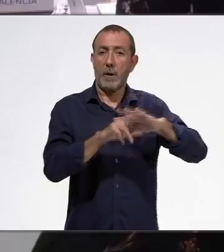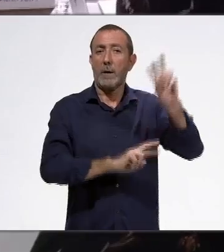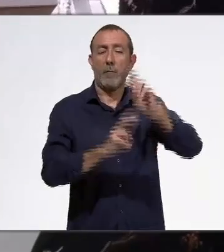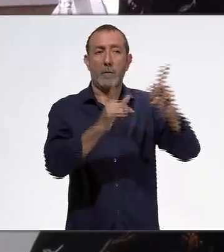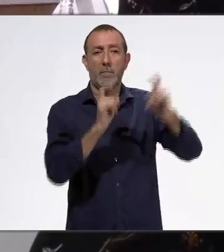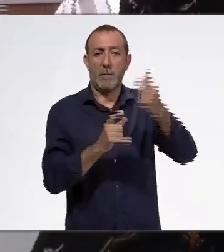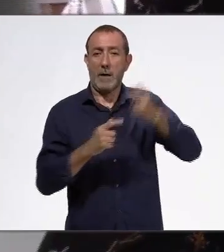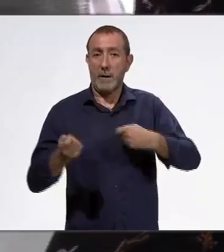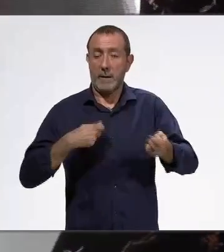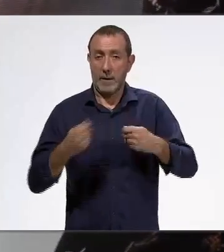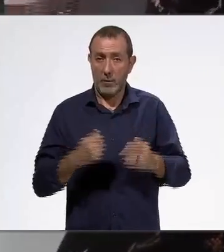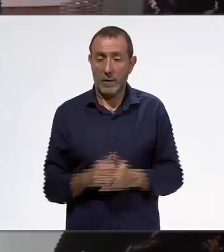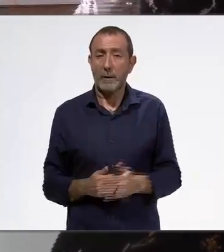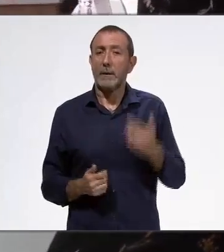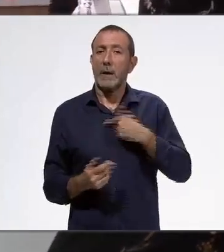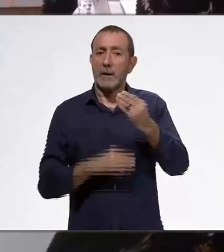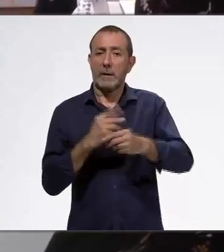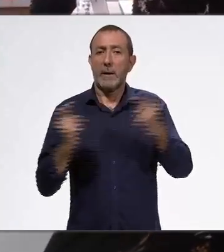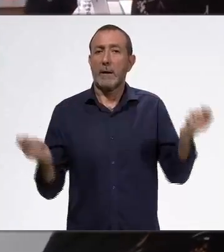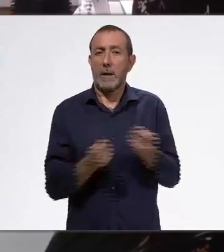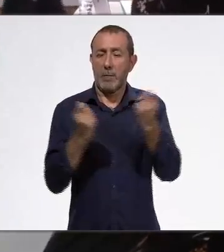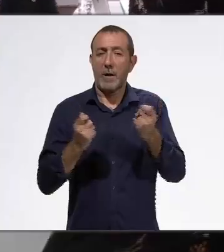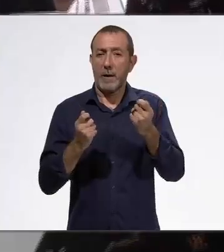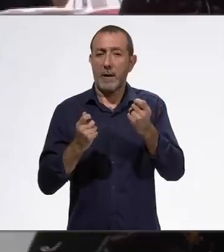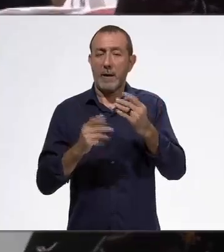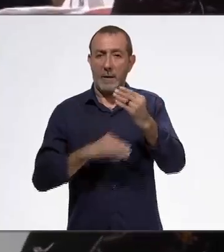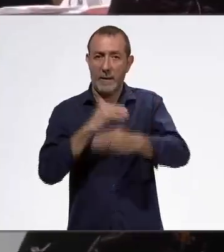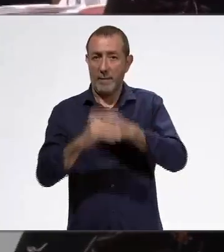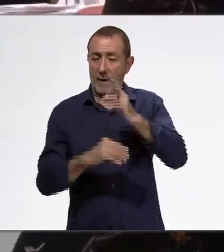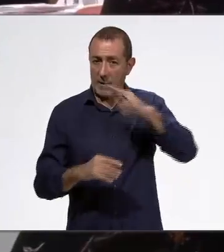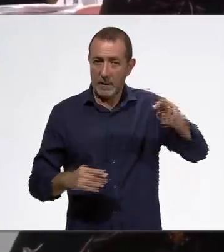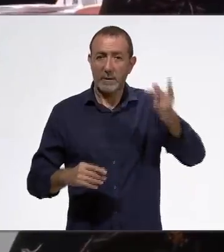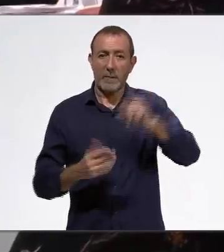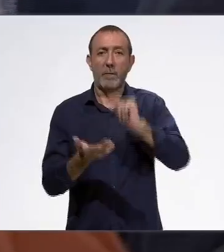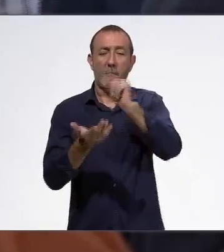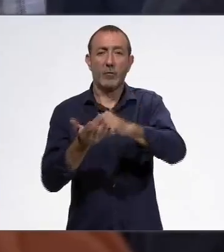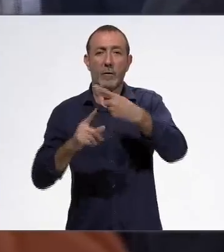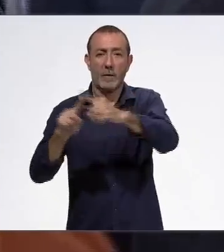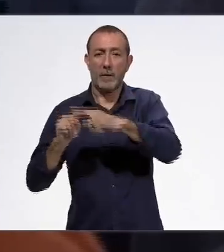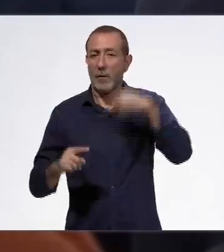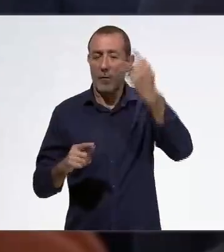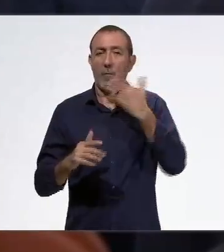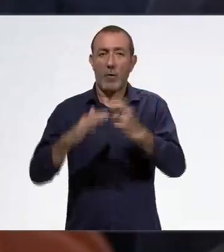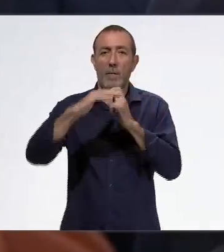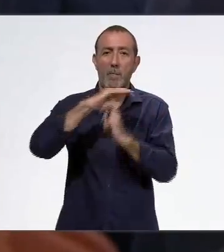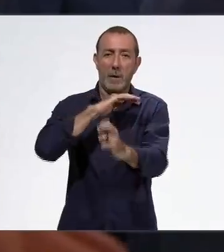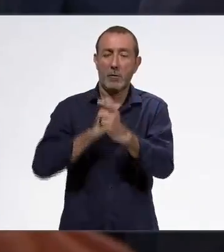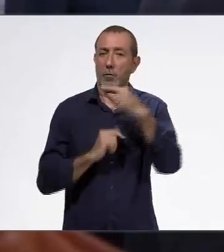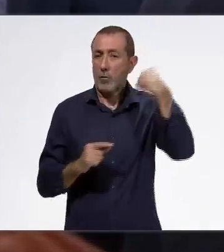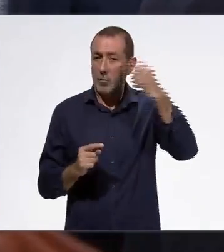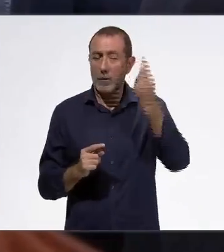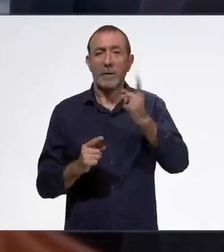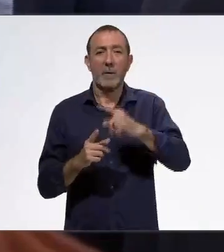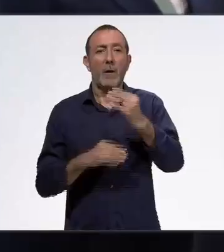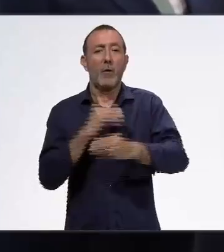más negocio se han previsto varias campañas promocionales de impacto en la feria y en diferentes puntos de la capital como en el metro de Londres y